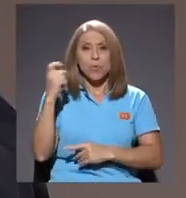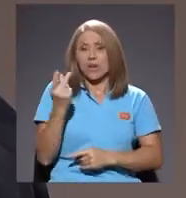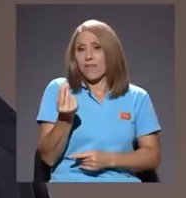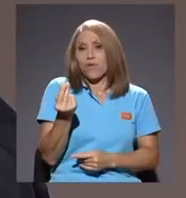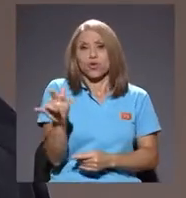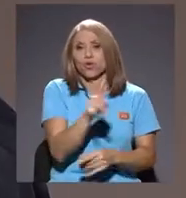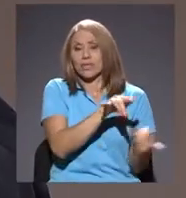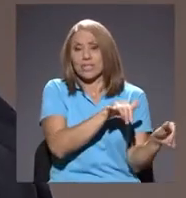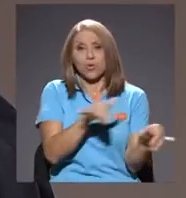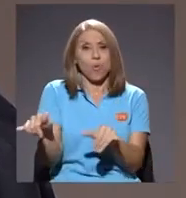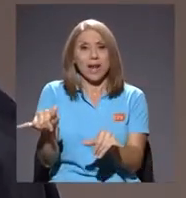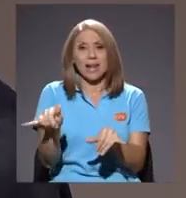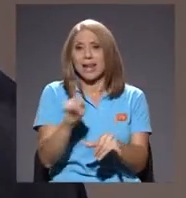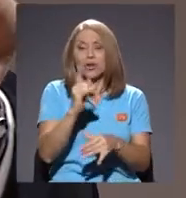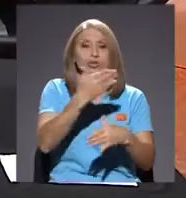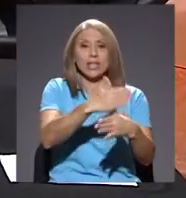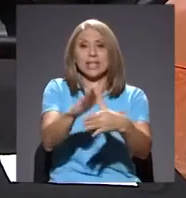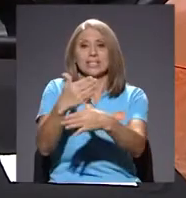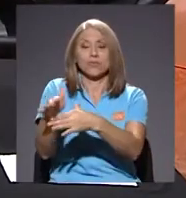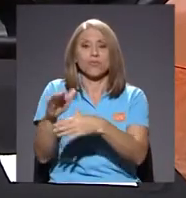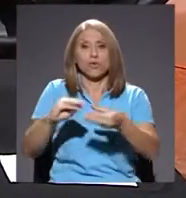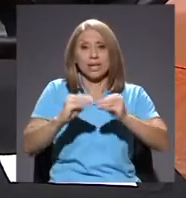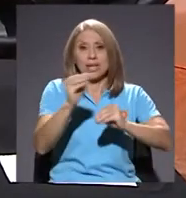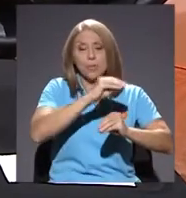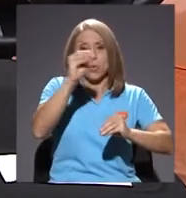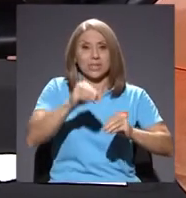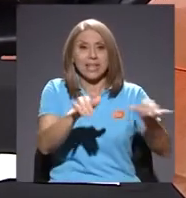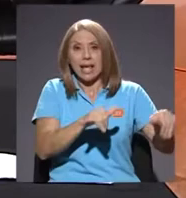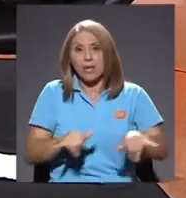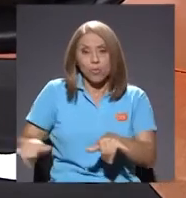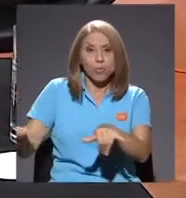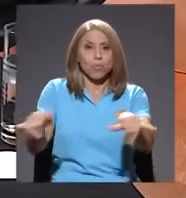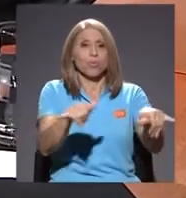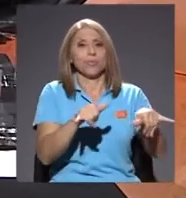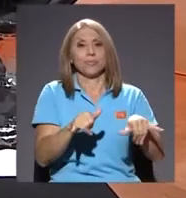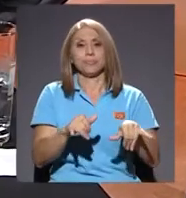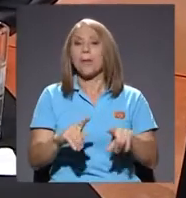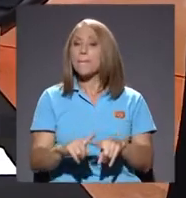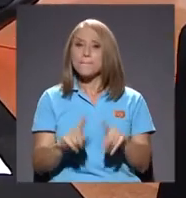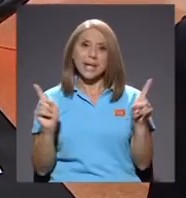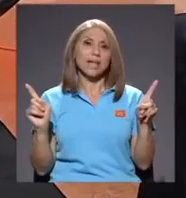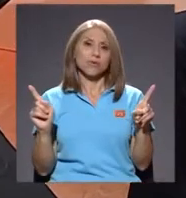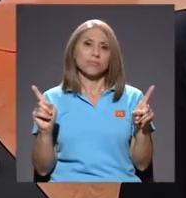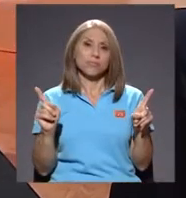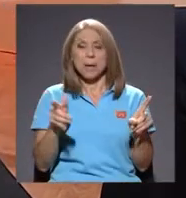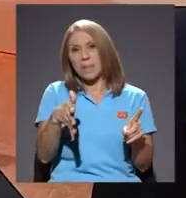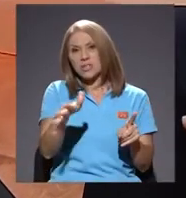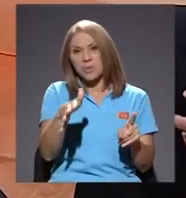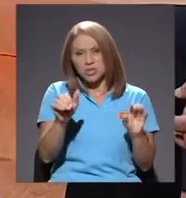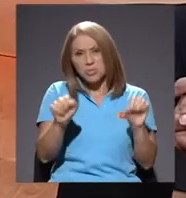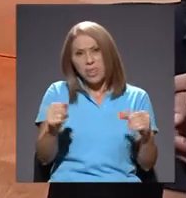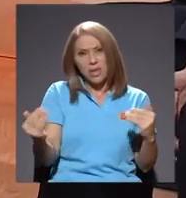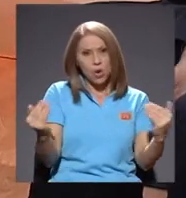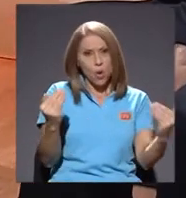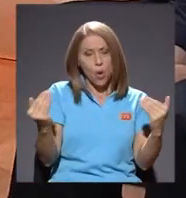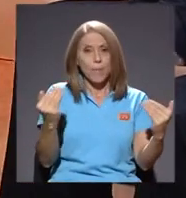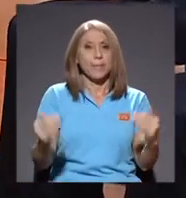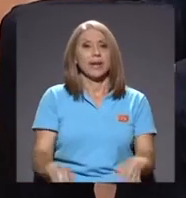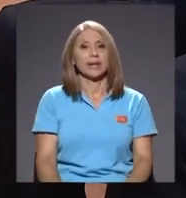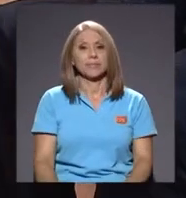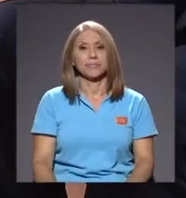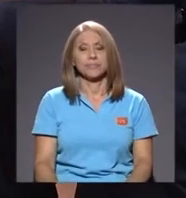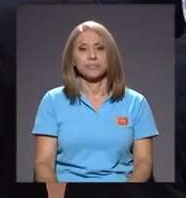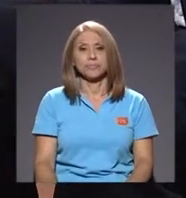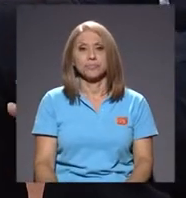se distribuyen en la misma proporción entre distintas posibilidades de inversión pero son más o menos comparables si